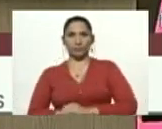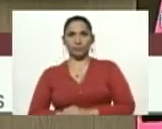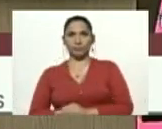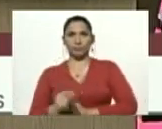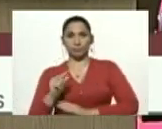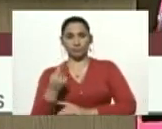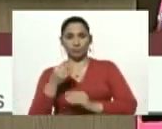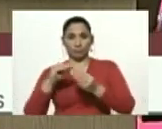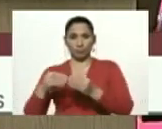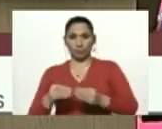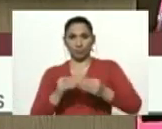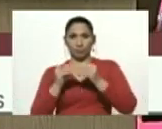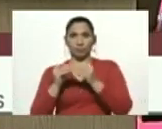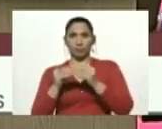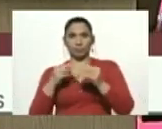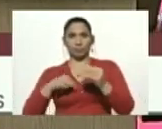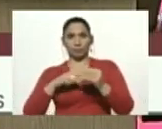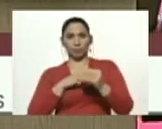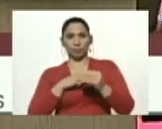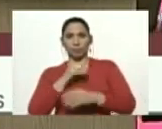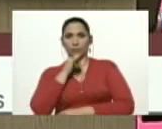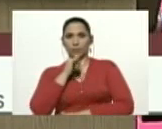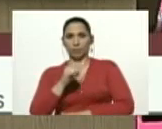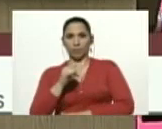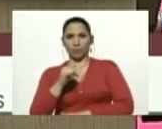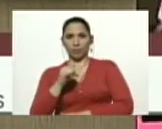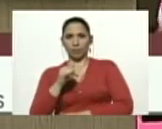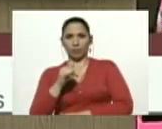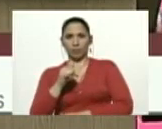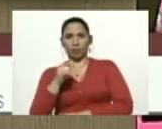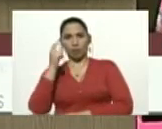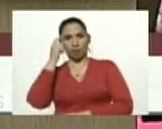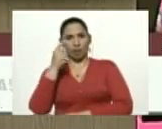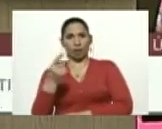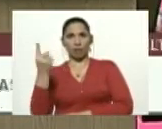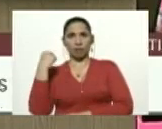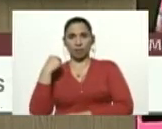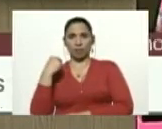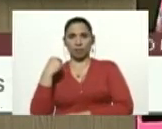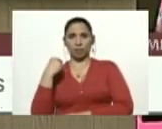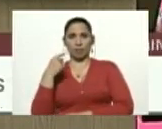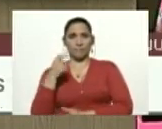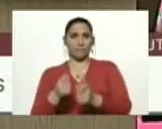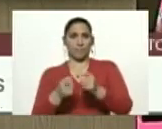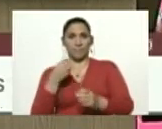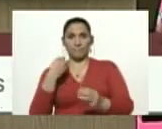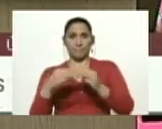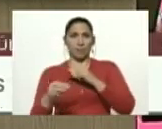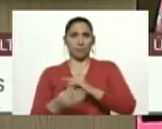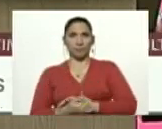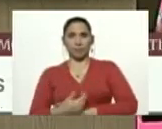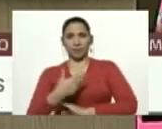primer ajuste. Nosotros hemos informado durante el día de ayer por vía de mensaje de texto a través del